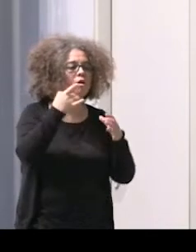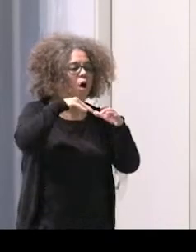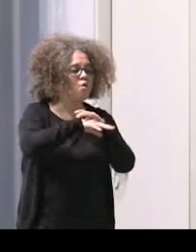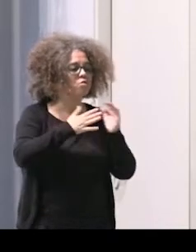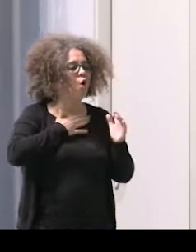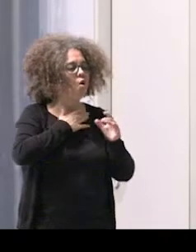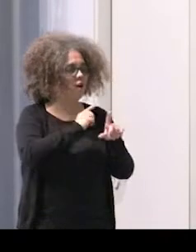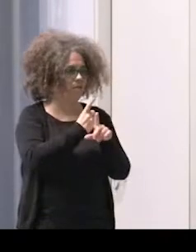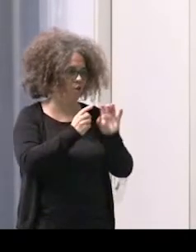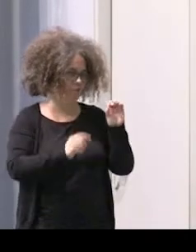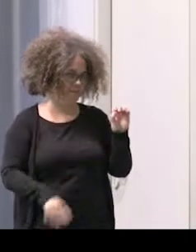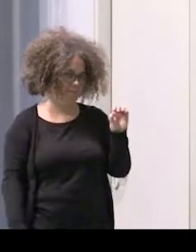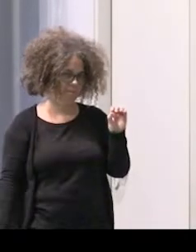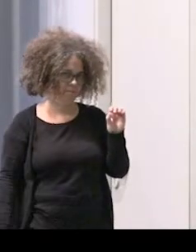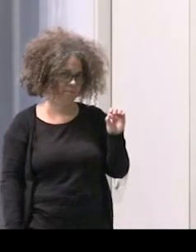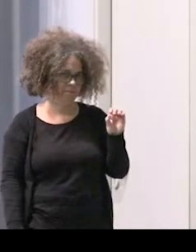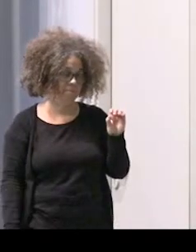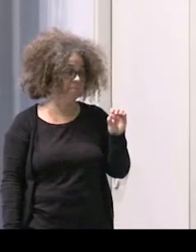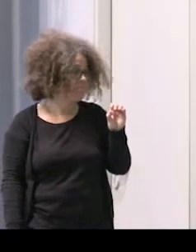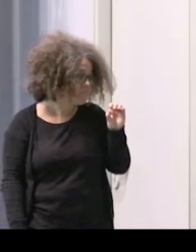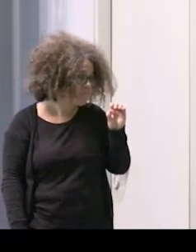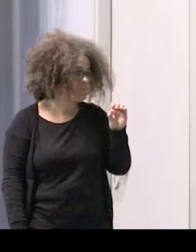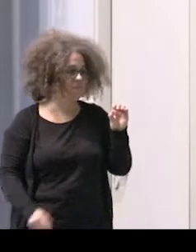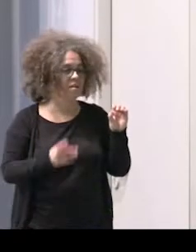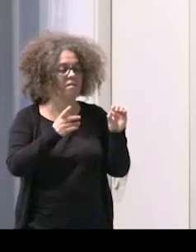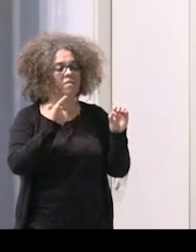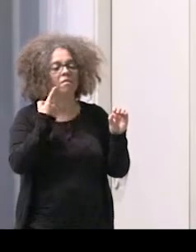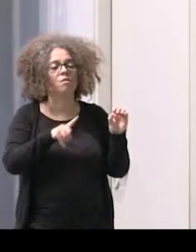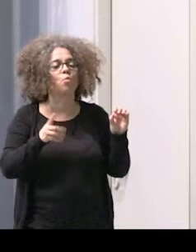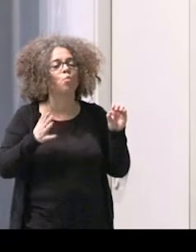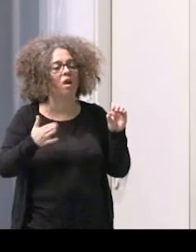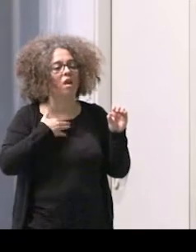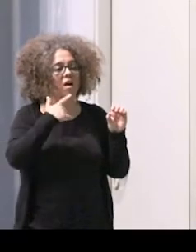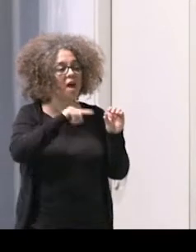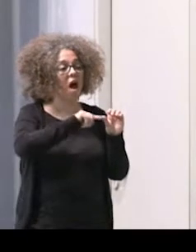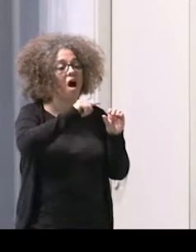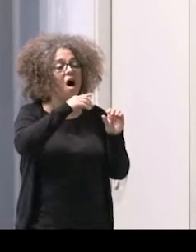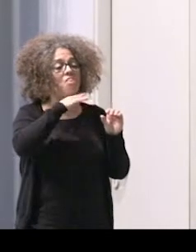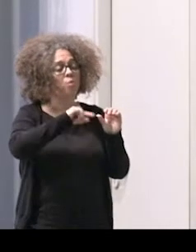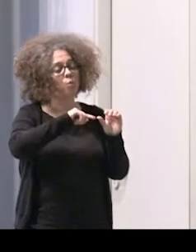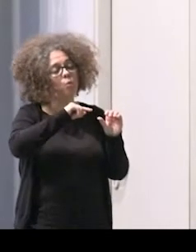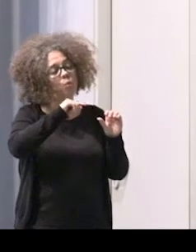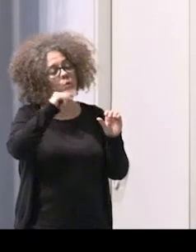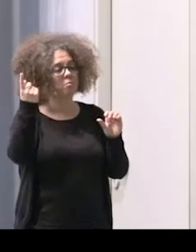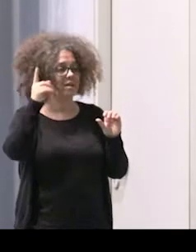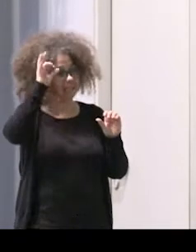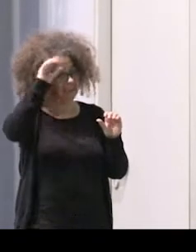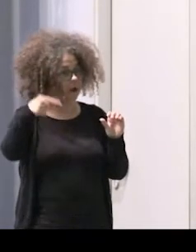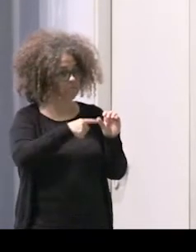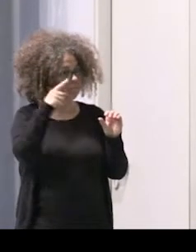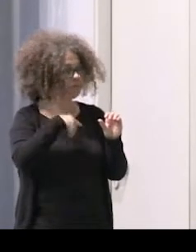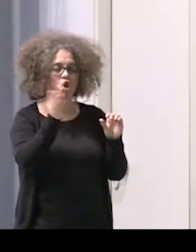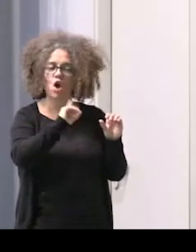natural. La diferencia está en que en el implante coclear esa curva azul no cambia por efecto del sistema eferente. Una vez que